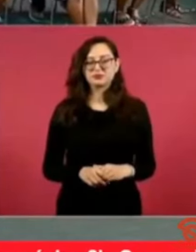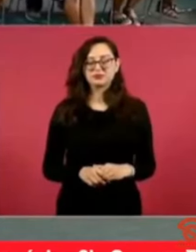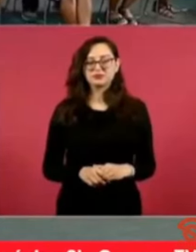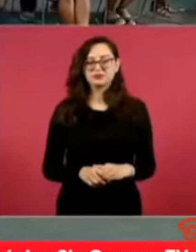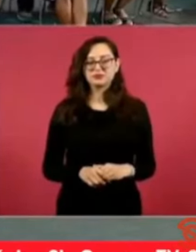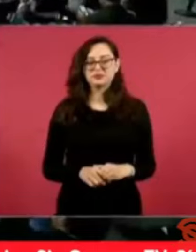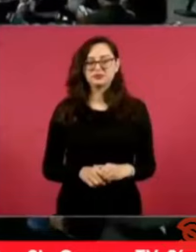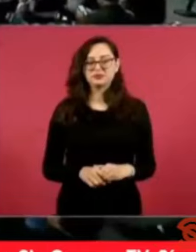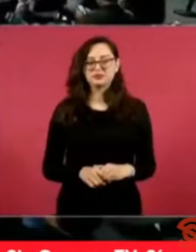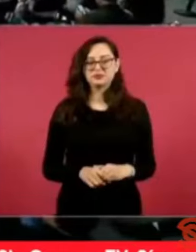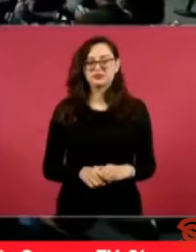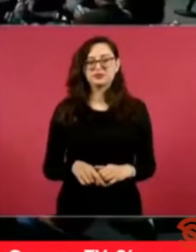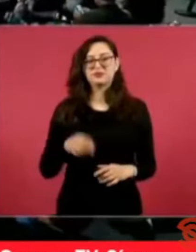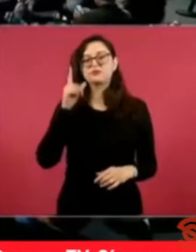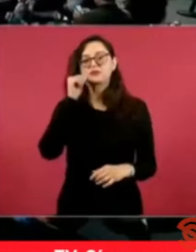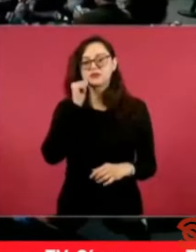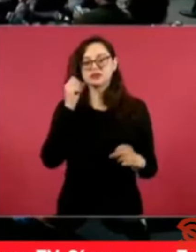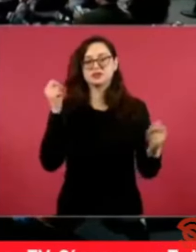pendiente.